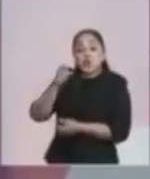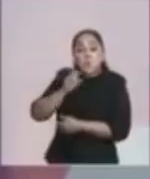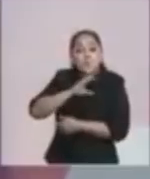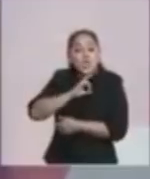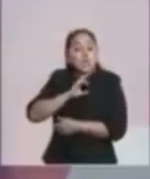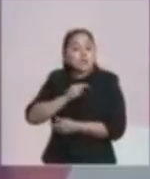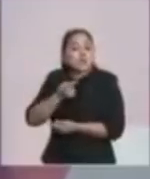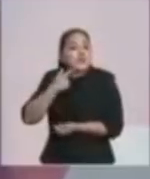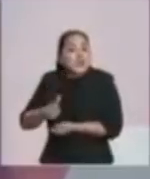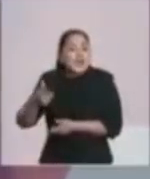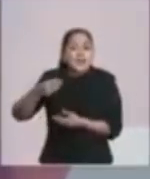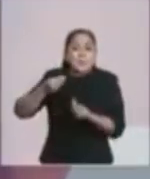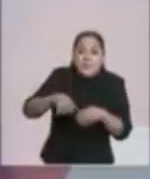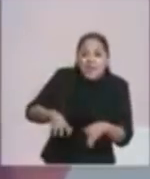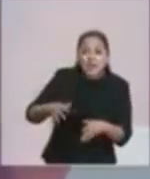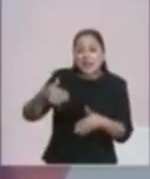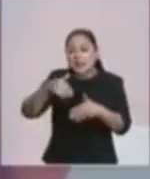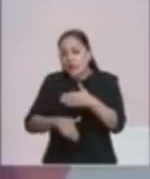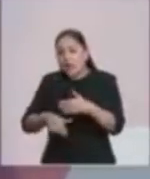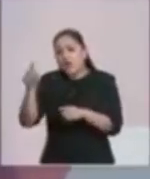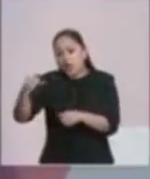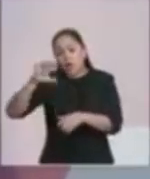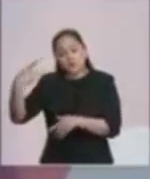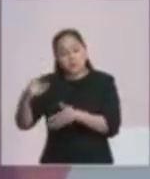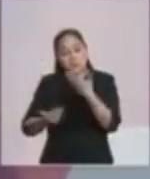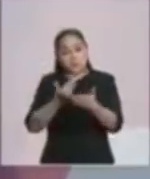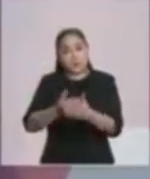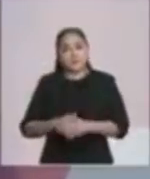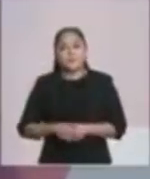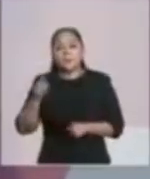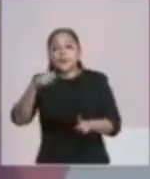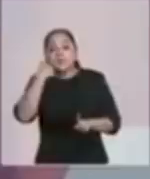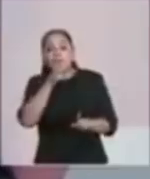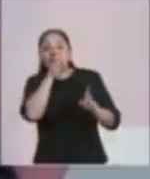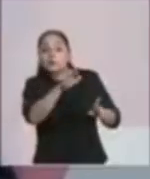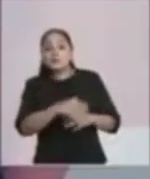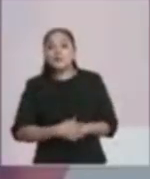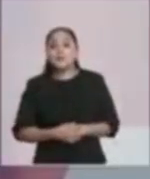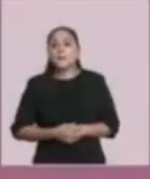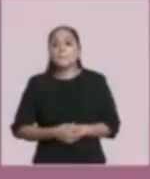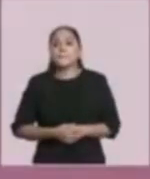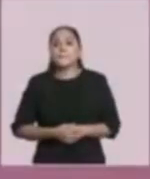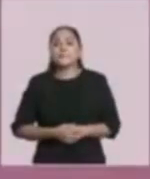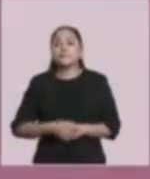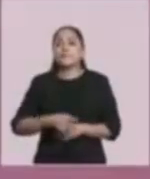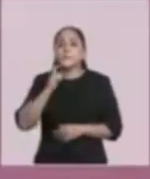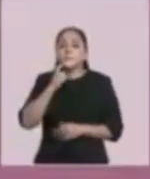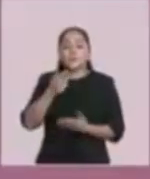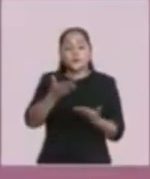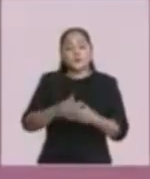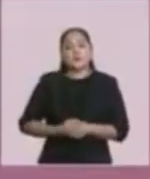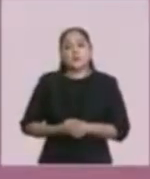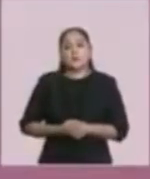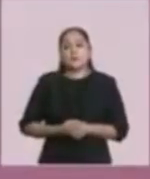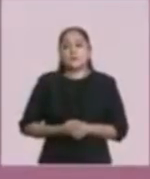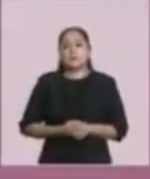¿Quiere usar uso de su posibilidad de réplica, candidato? Sí, nada más aclarar